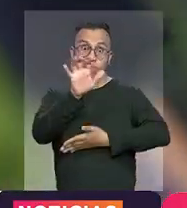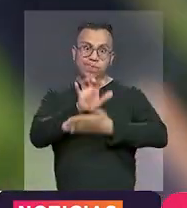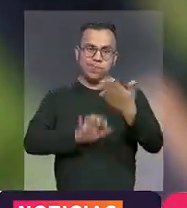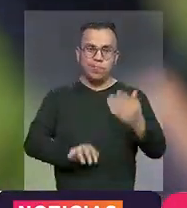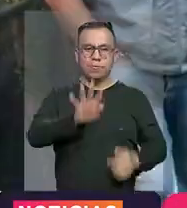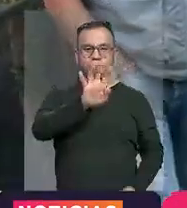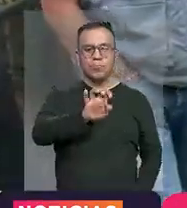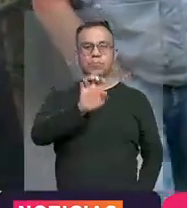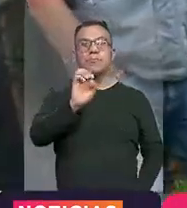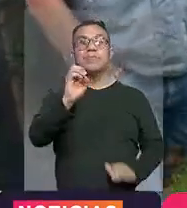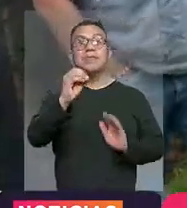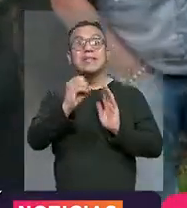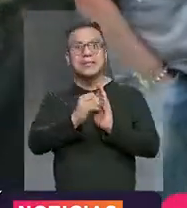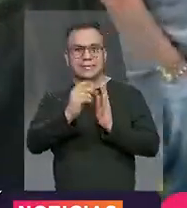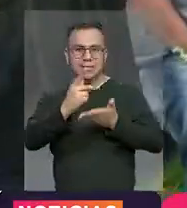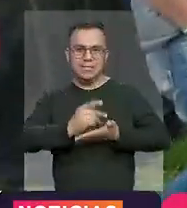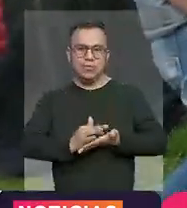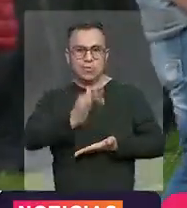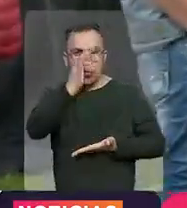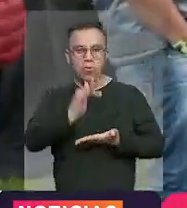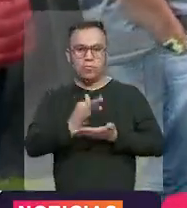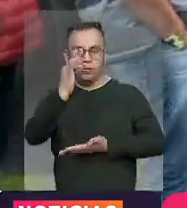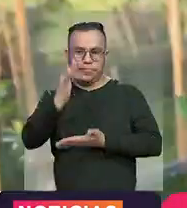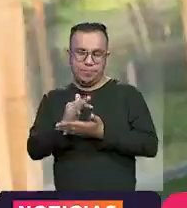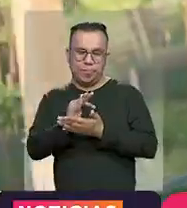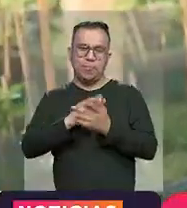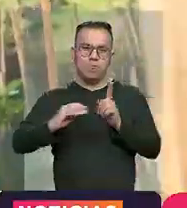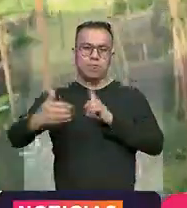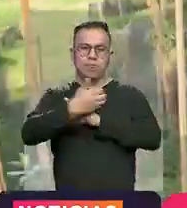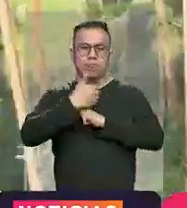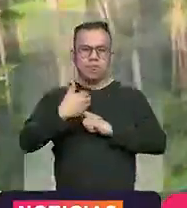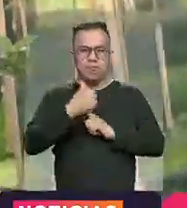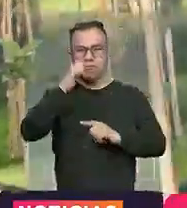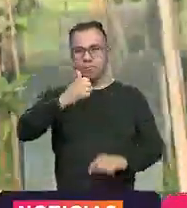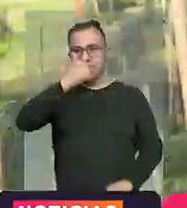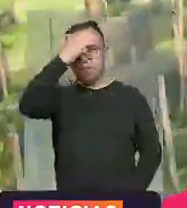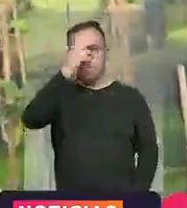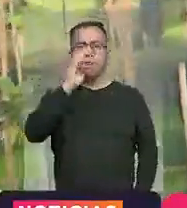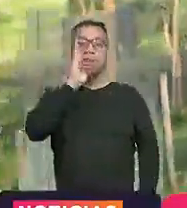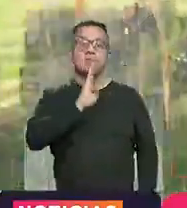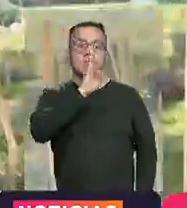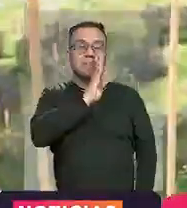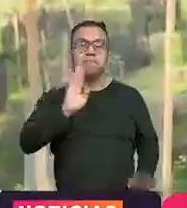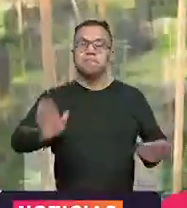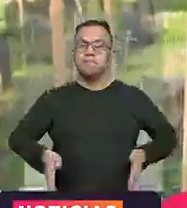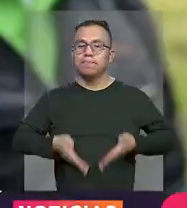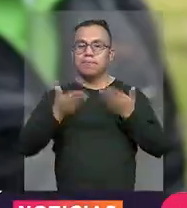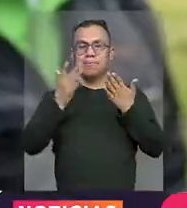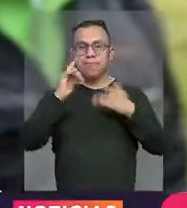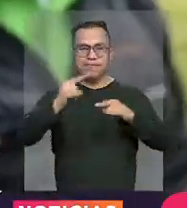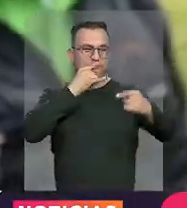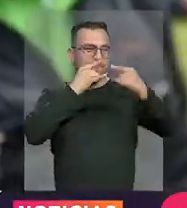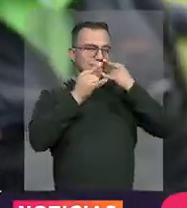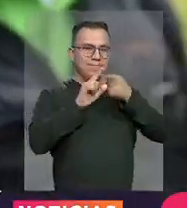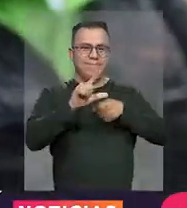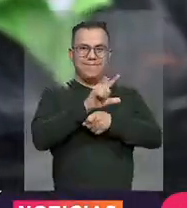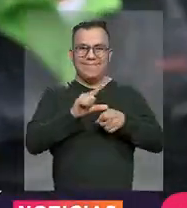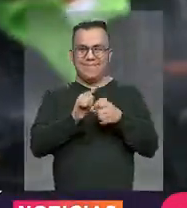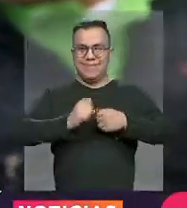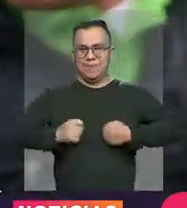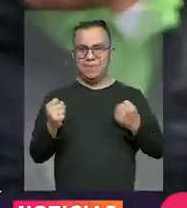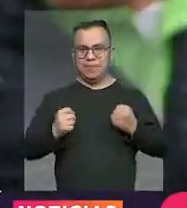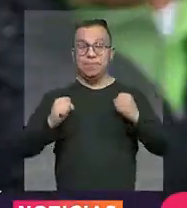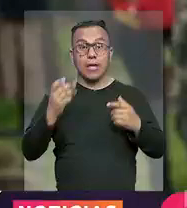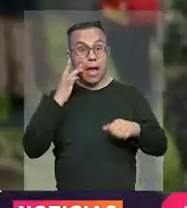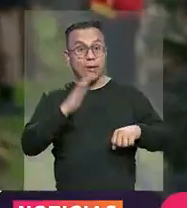más de 900 toneladas de CO2, protege la estructura ecológica principal de Bosa y mejora la calidad del aire de la localidad y Bogotá.